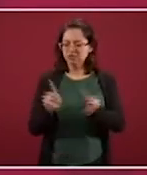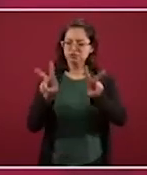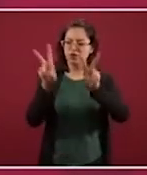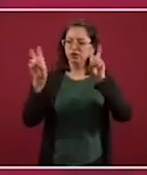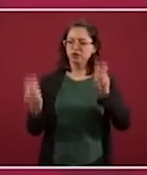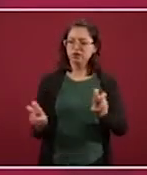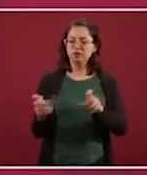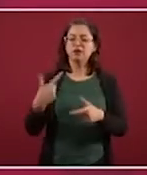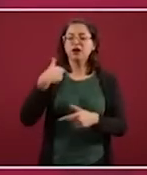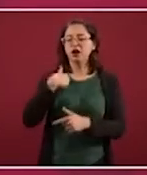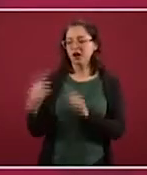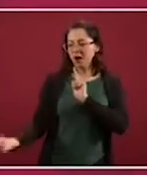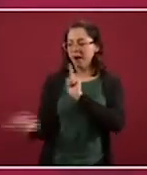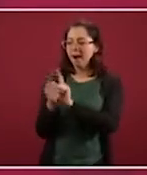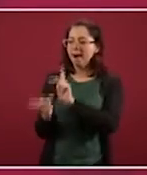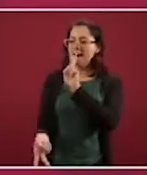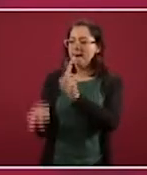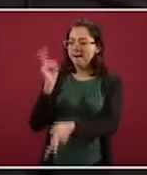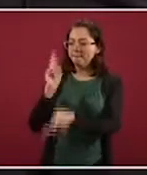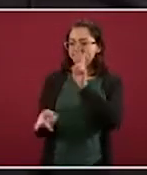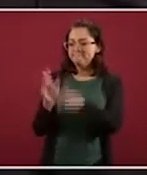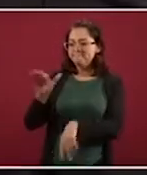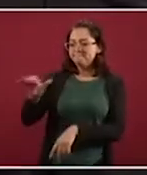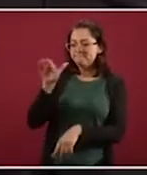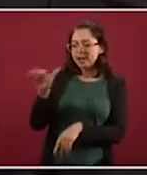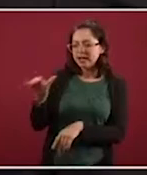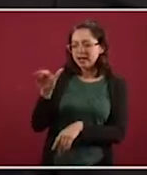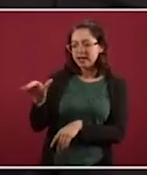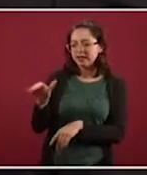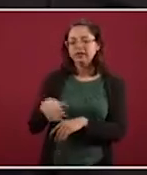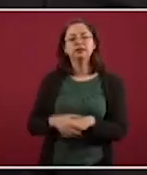asunto, yo hablé con él y ya